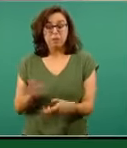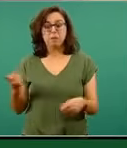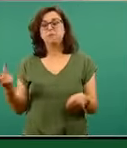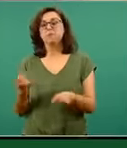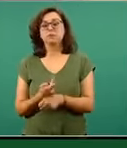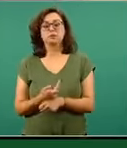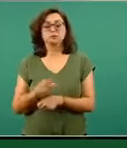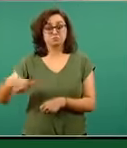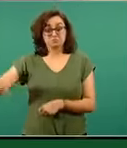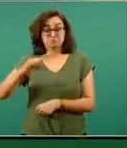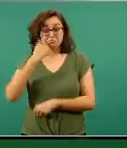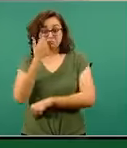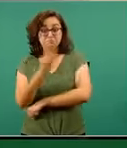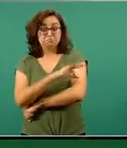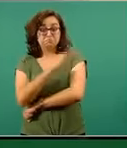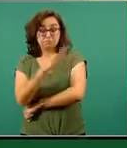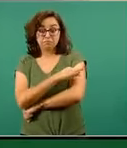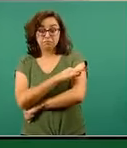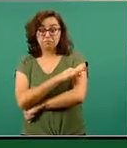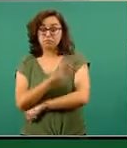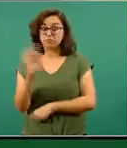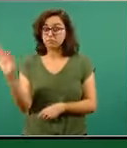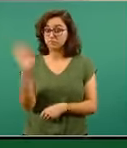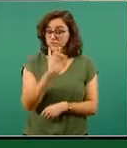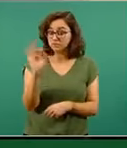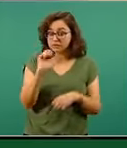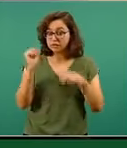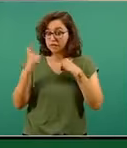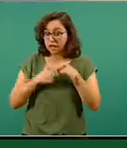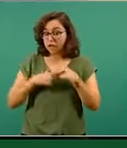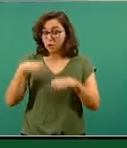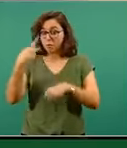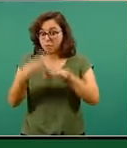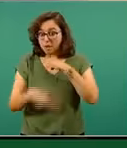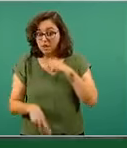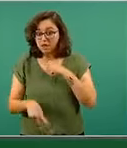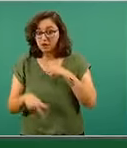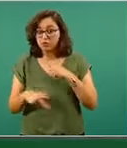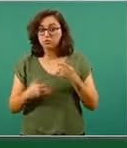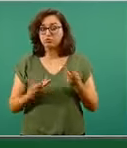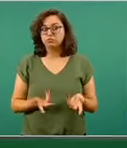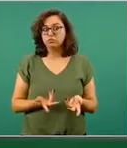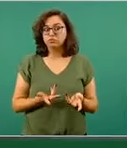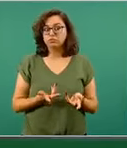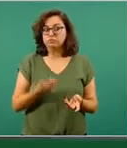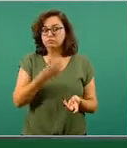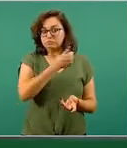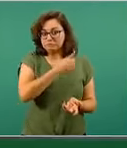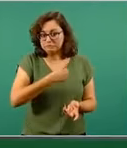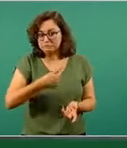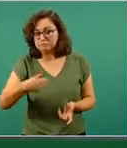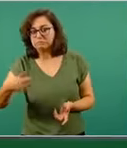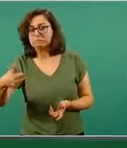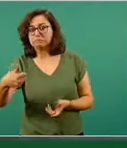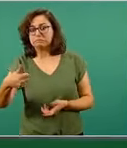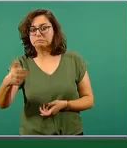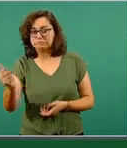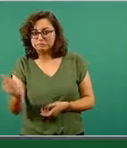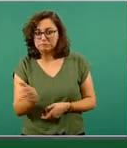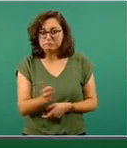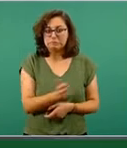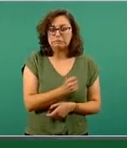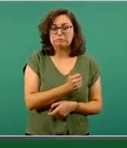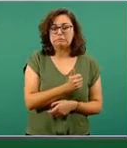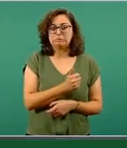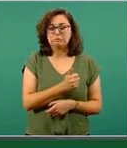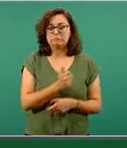se quieran vacunar y pudiera llegar a presentar algún tipo de riesgo trasladarse al punto de vacunación o